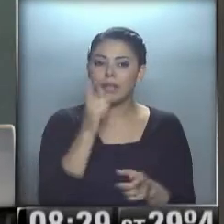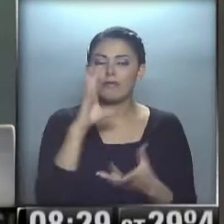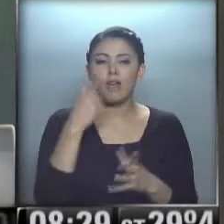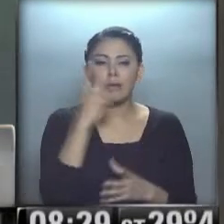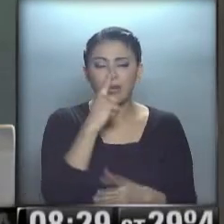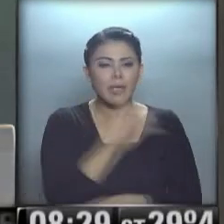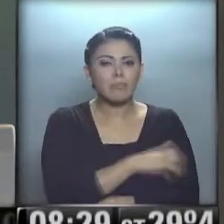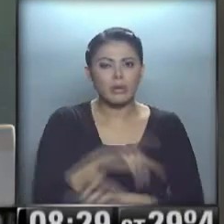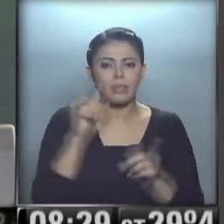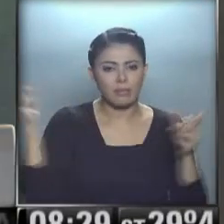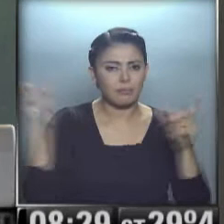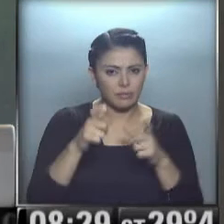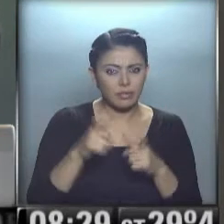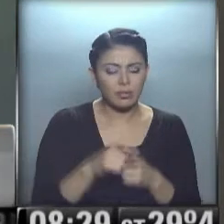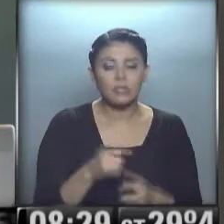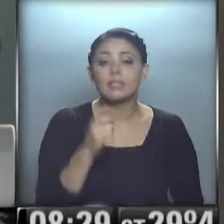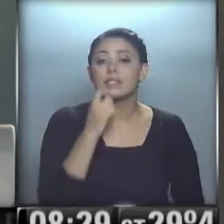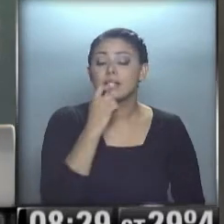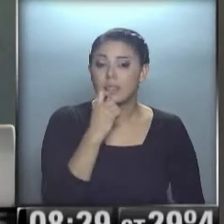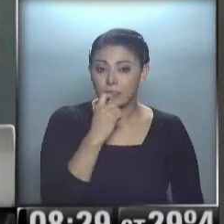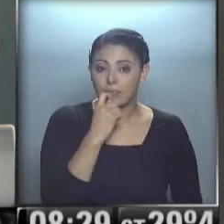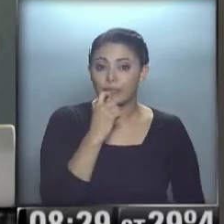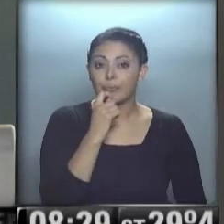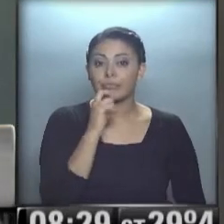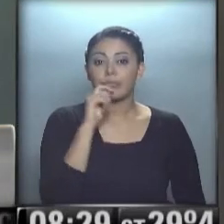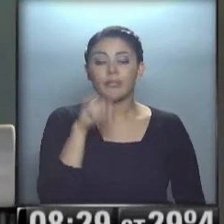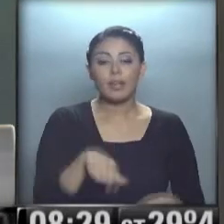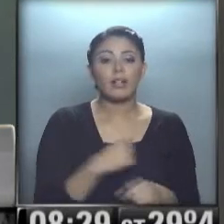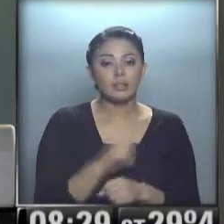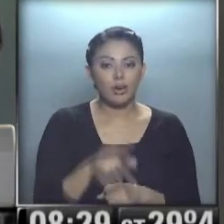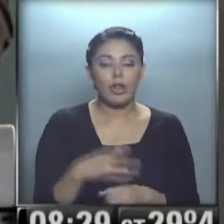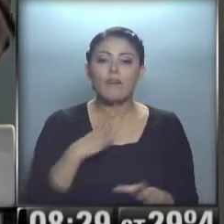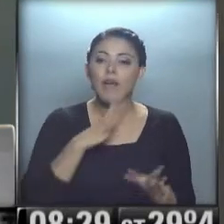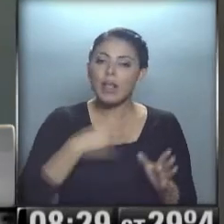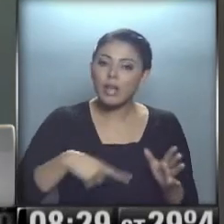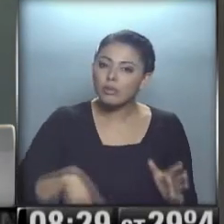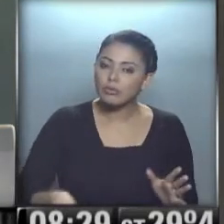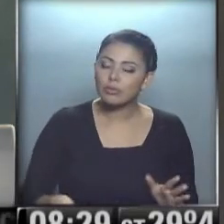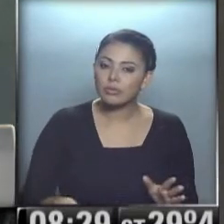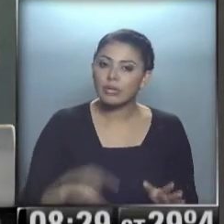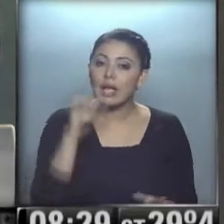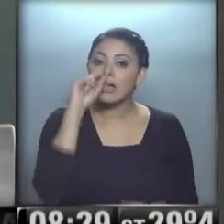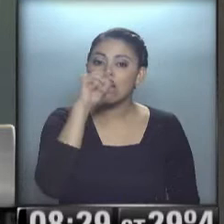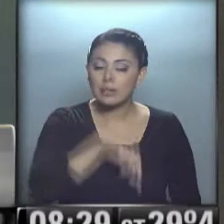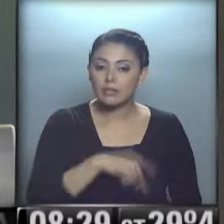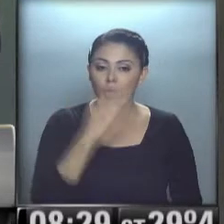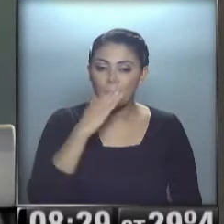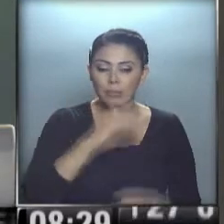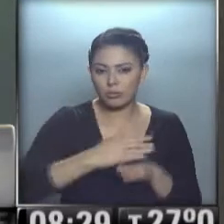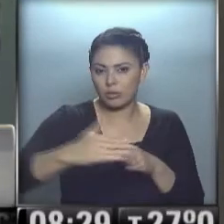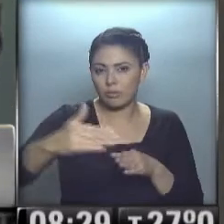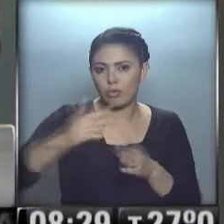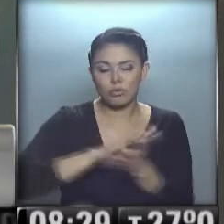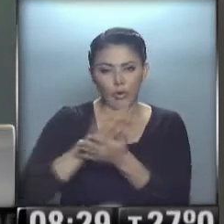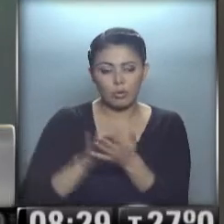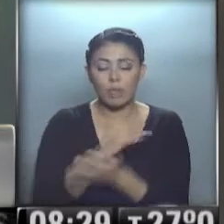y en ese sentido, si bien permanecen aún asignaturas pendientes, estas se tenderán a resolver. Fíjese